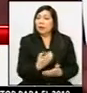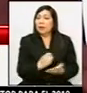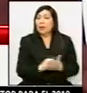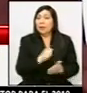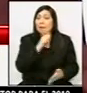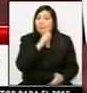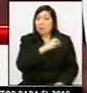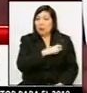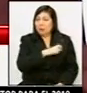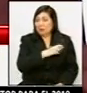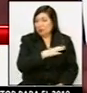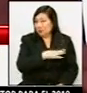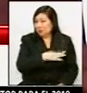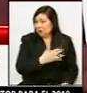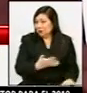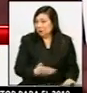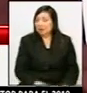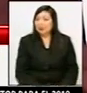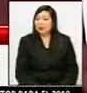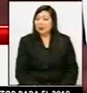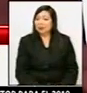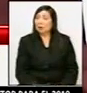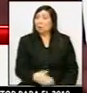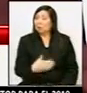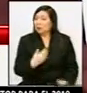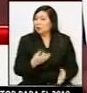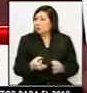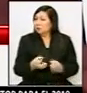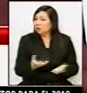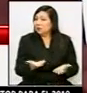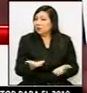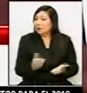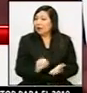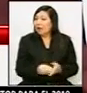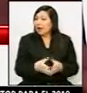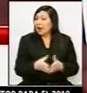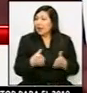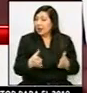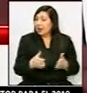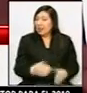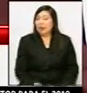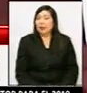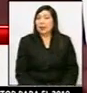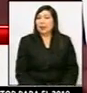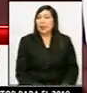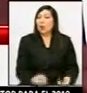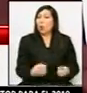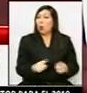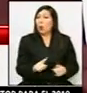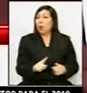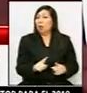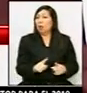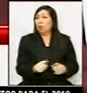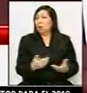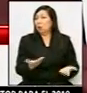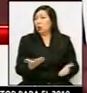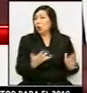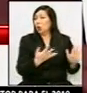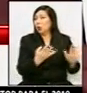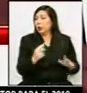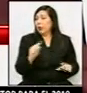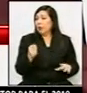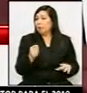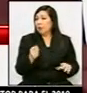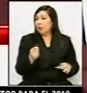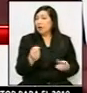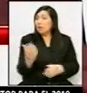primarios, secundarios. Quisiera que nos pidan, porque es una gran cantidad de hectáreas, más de 900.000